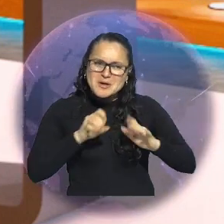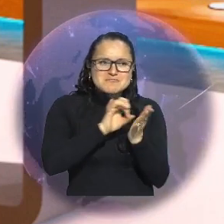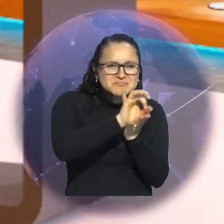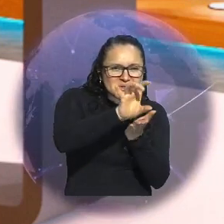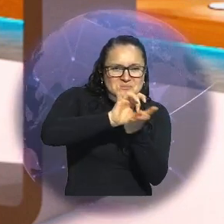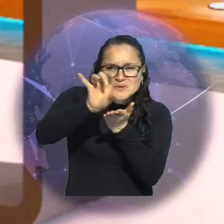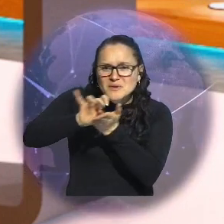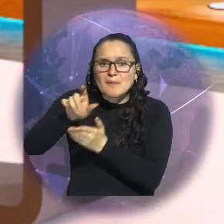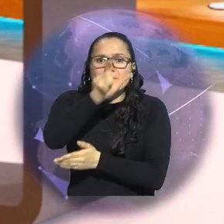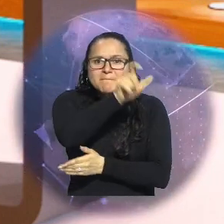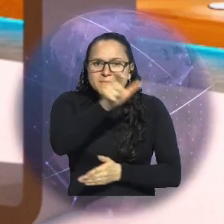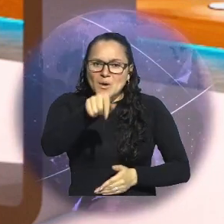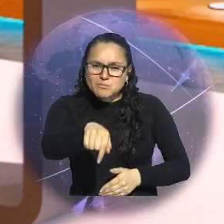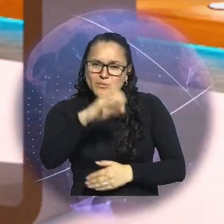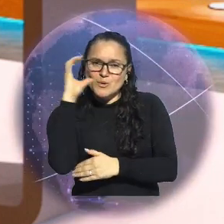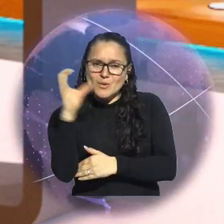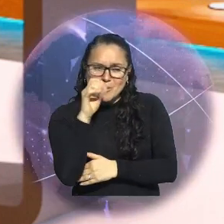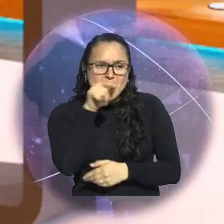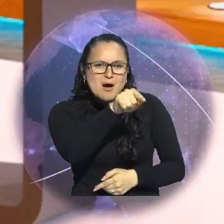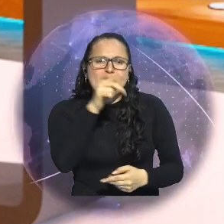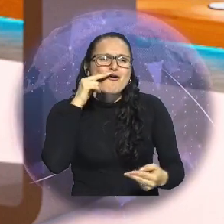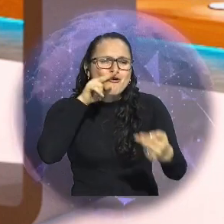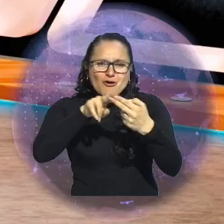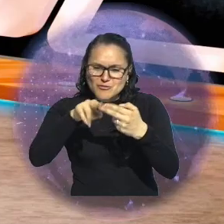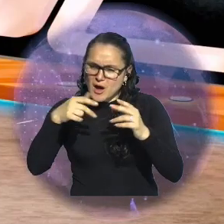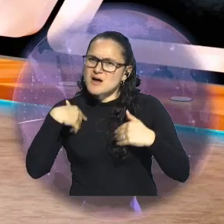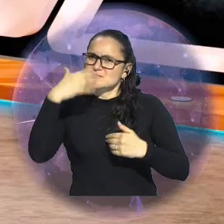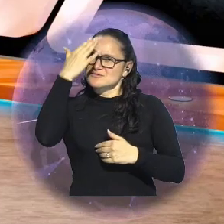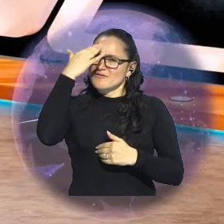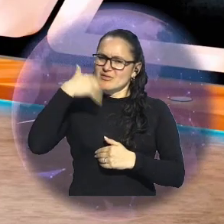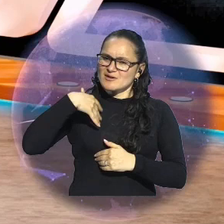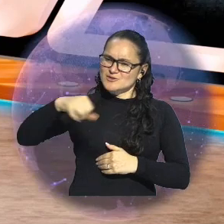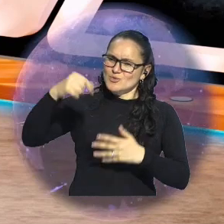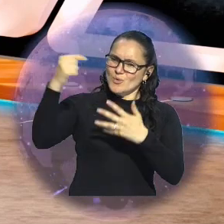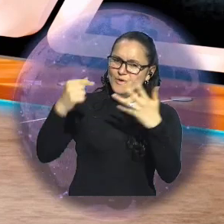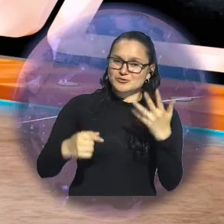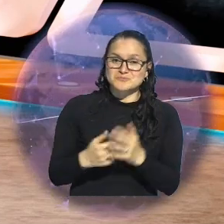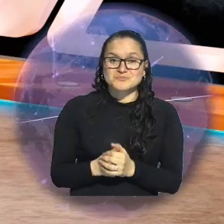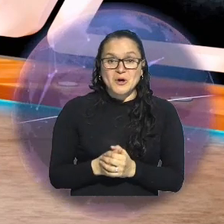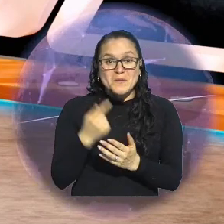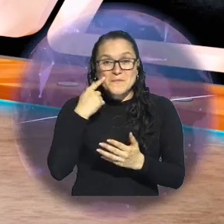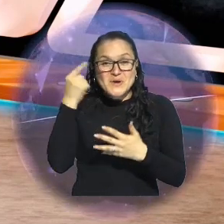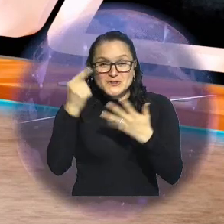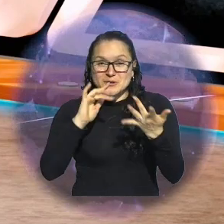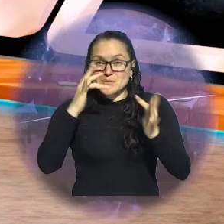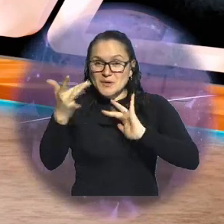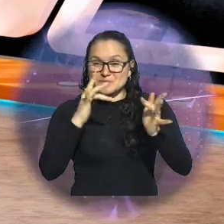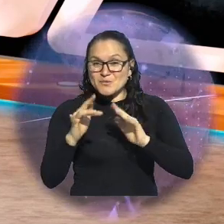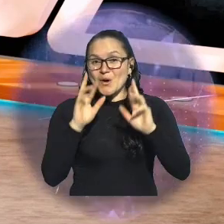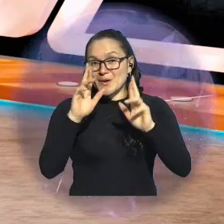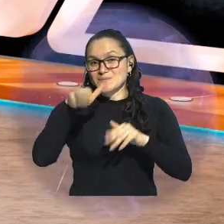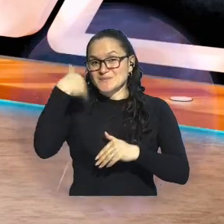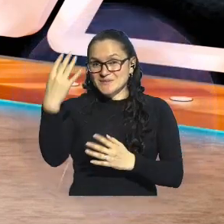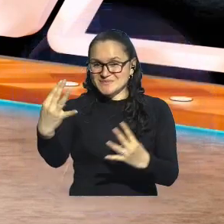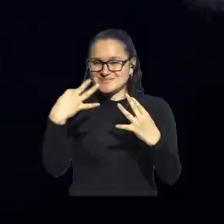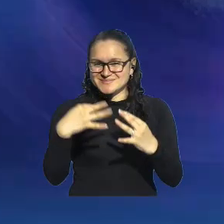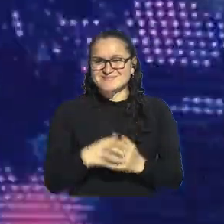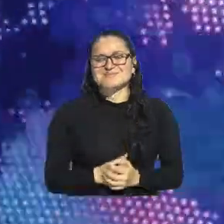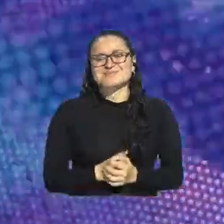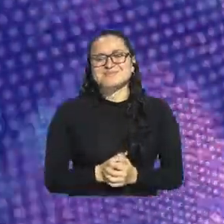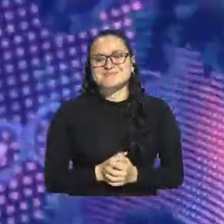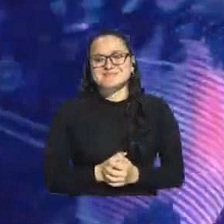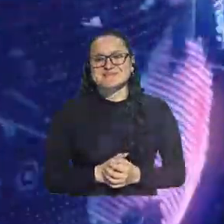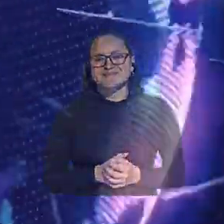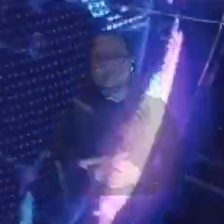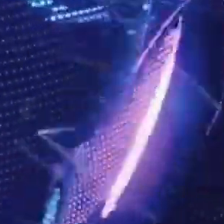conozca sus derechos y no olviden seguir nuestras redes sociales en nuestra próxima emisión muy buen día para todos